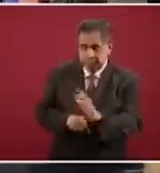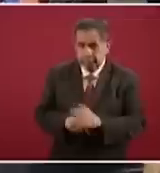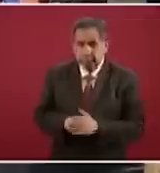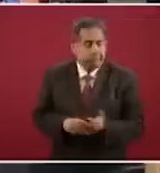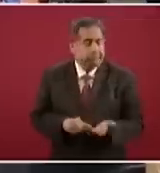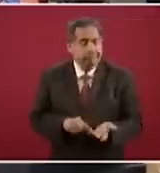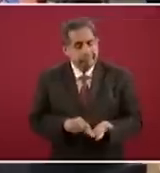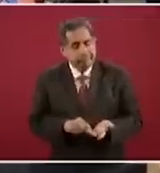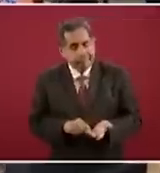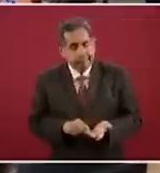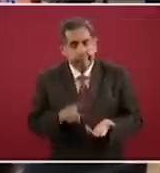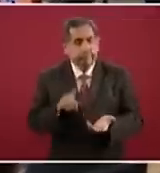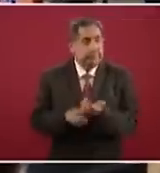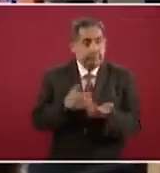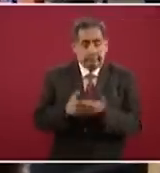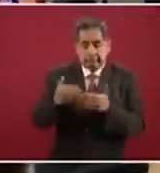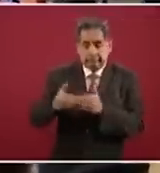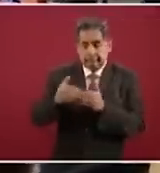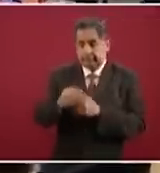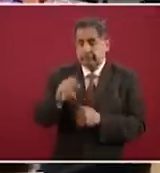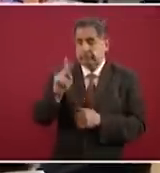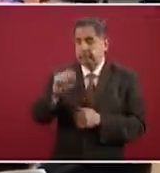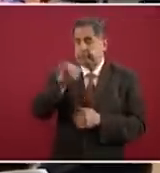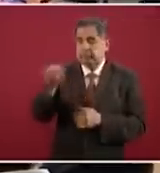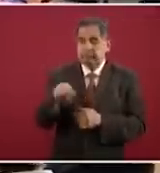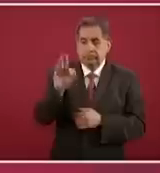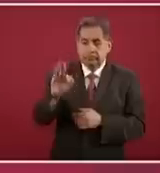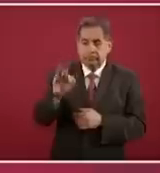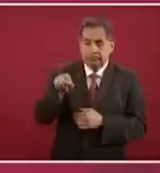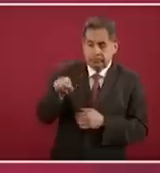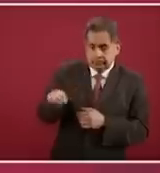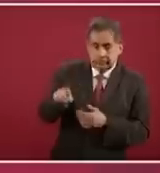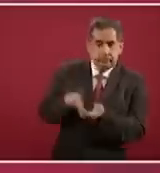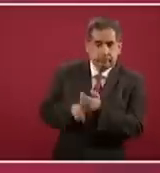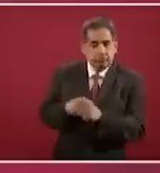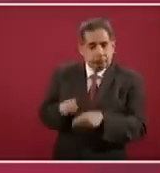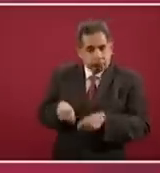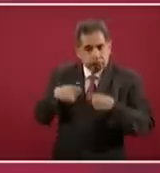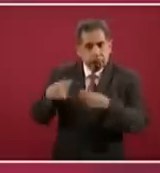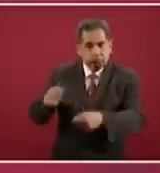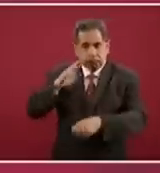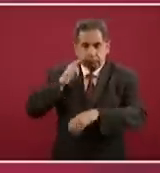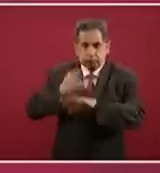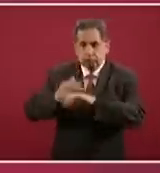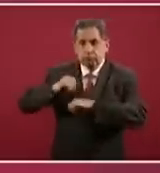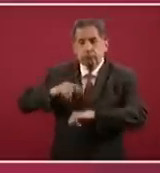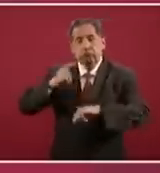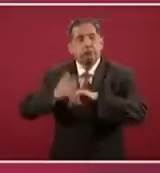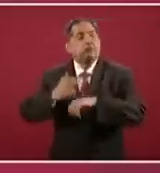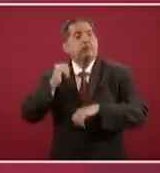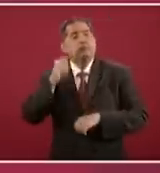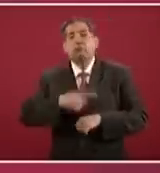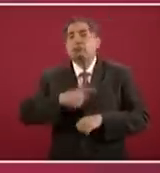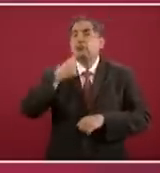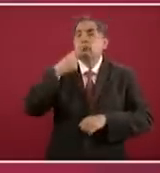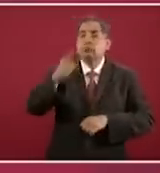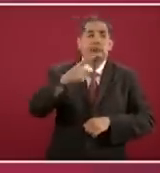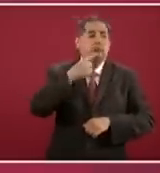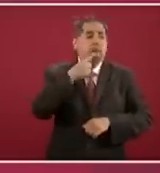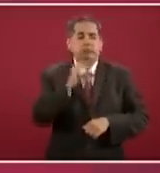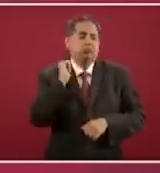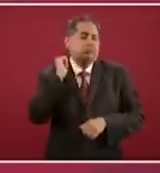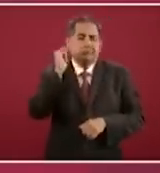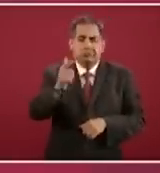va a ser este poder el que va a atender las controversias que se